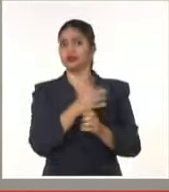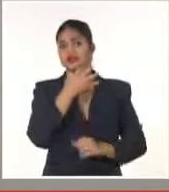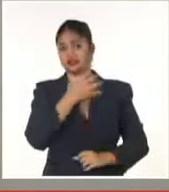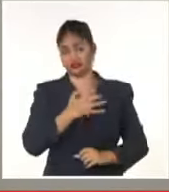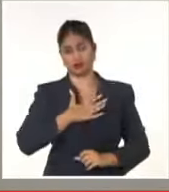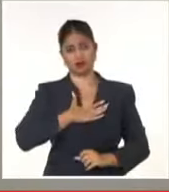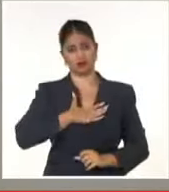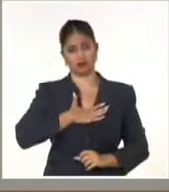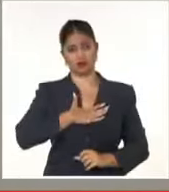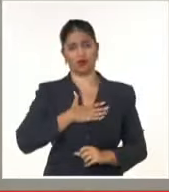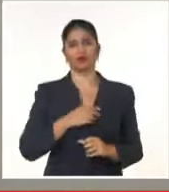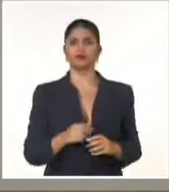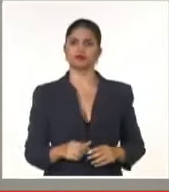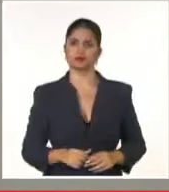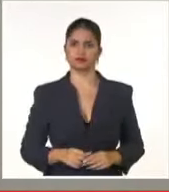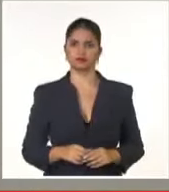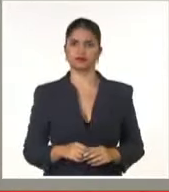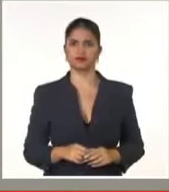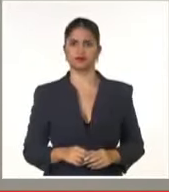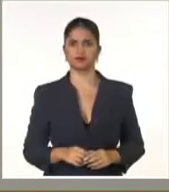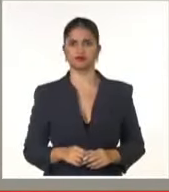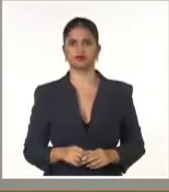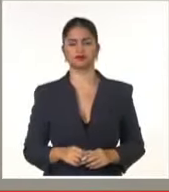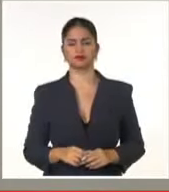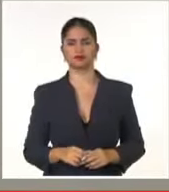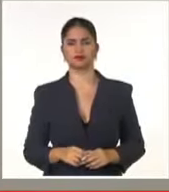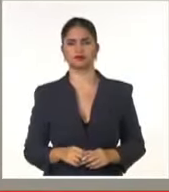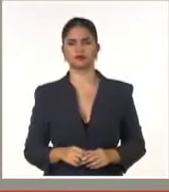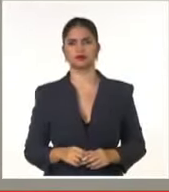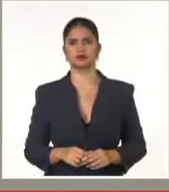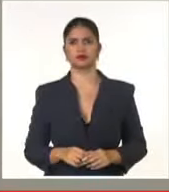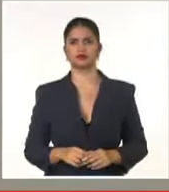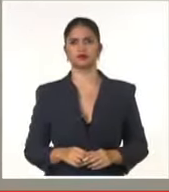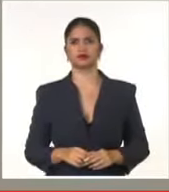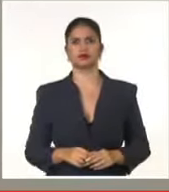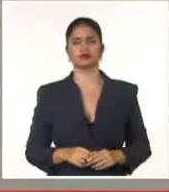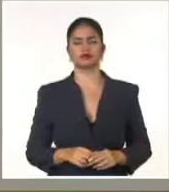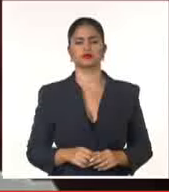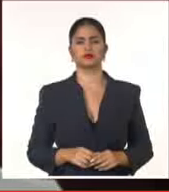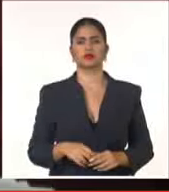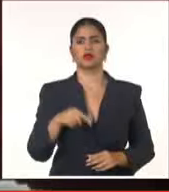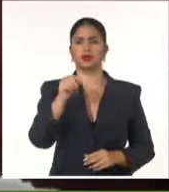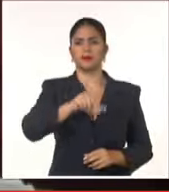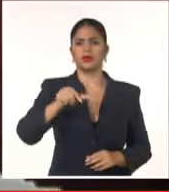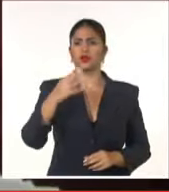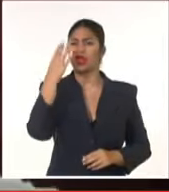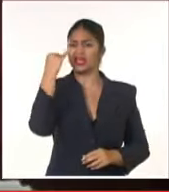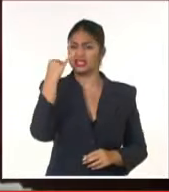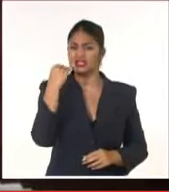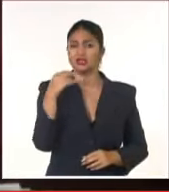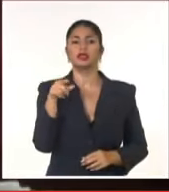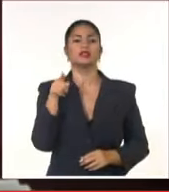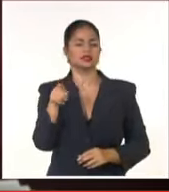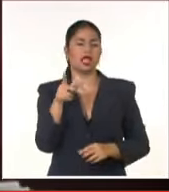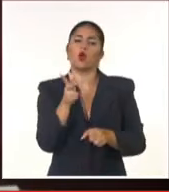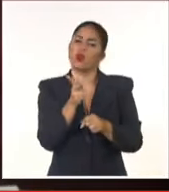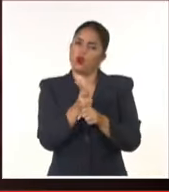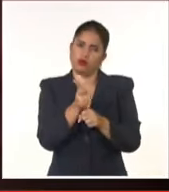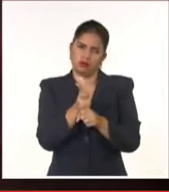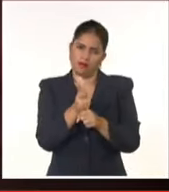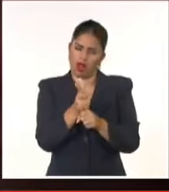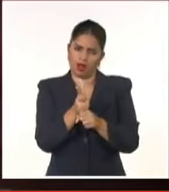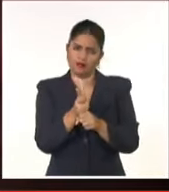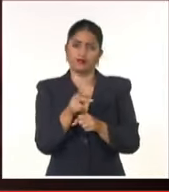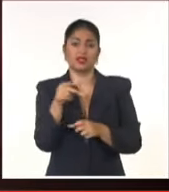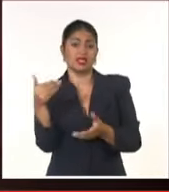el normal, no casi nadie me llamaba por mi nombre, sino por Guatemala. Él había llegado con 15 años